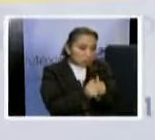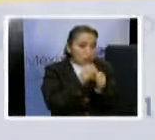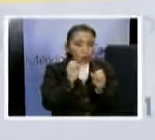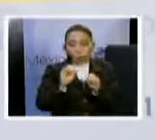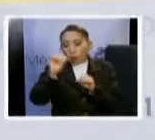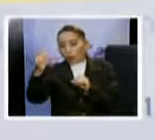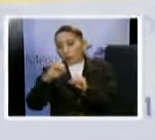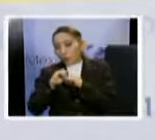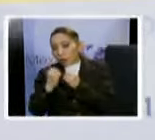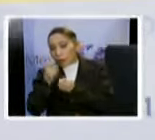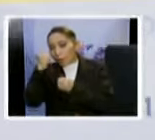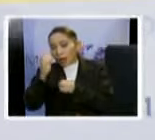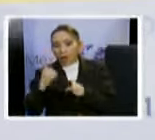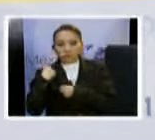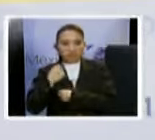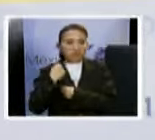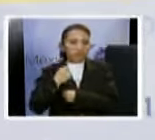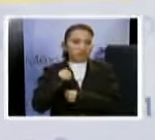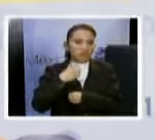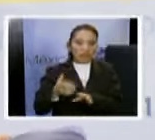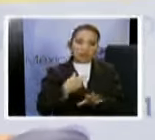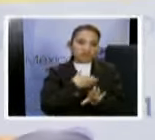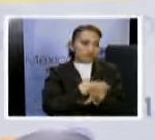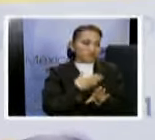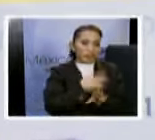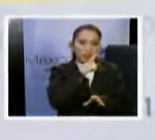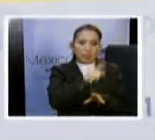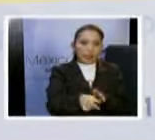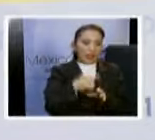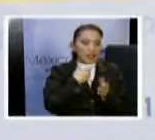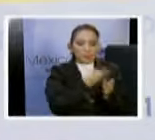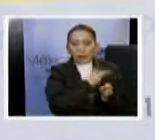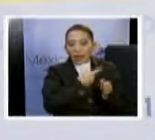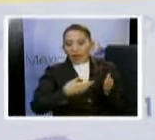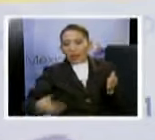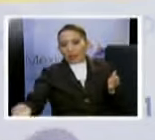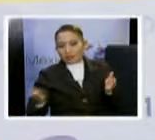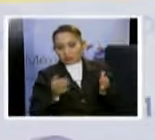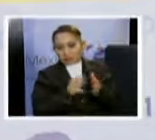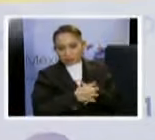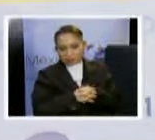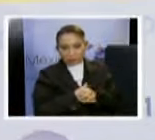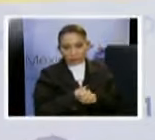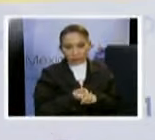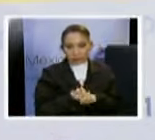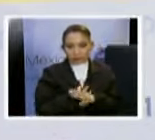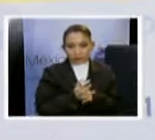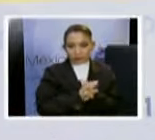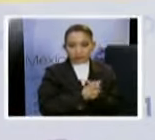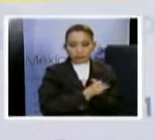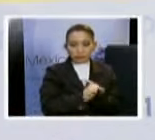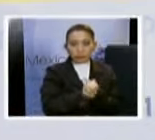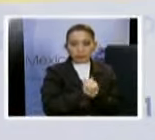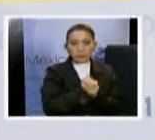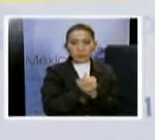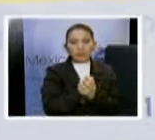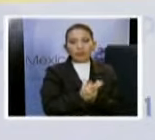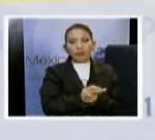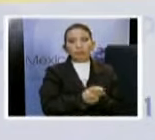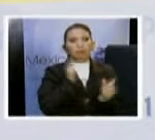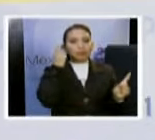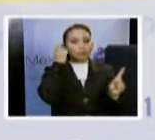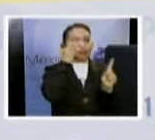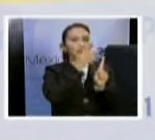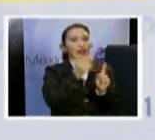han organizado para protestar o manifestarse frente a los acontecimientos de Guerrero. En cuanto a los retos de la